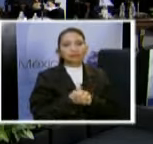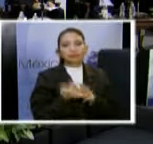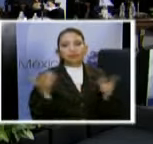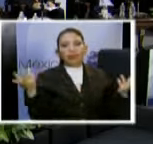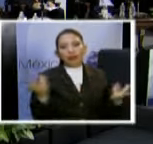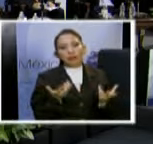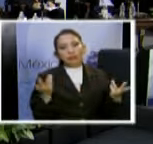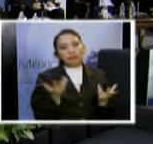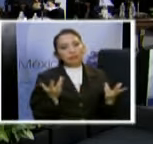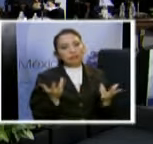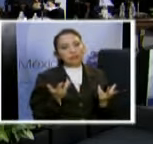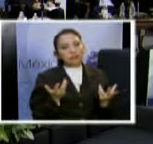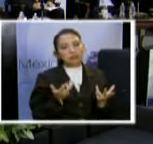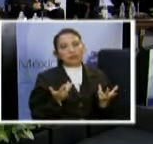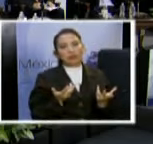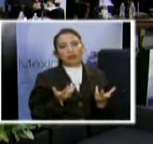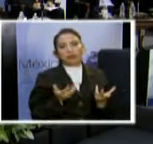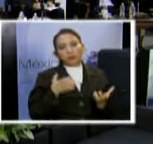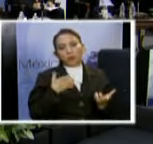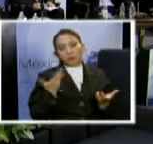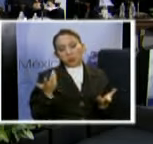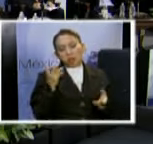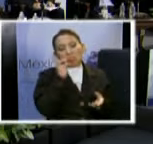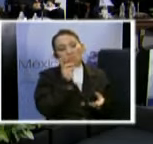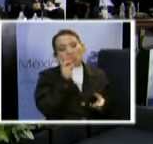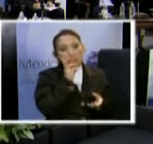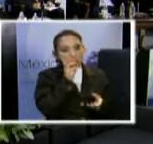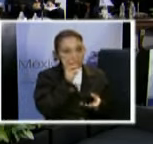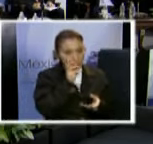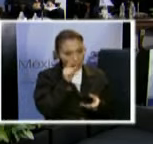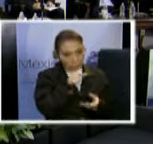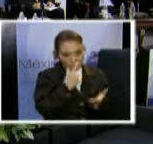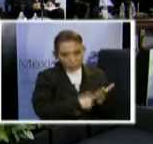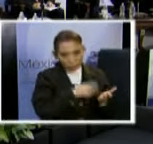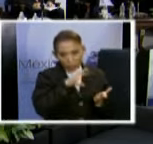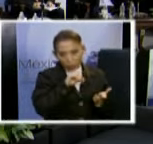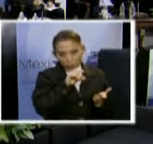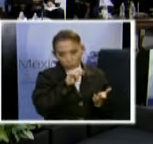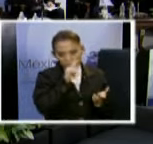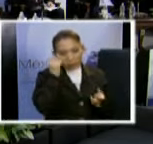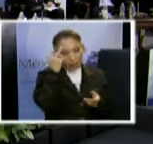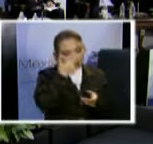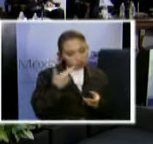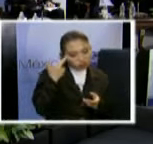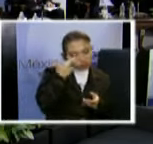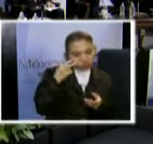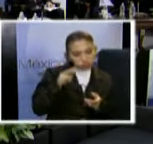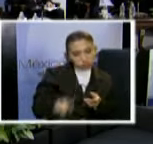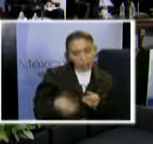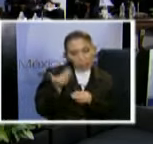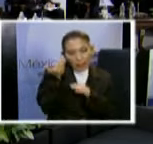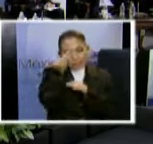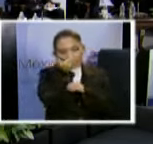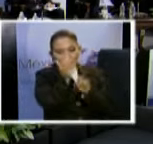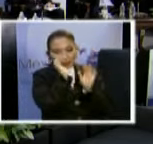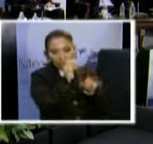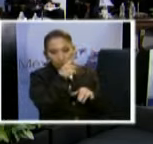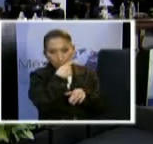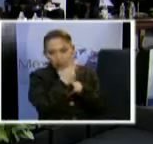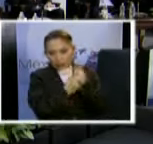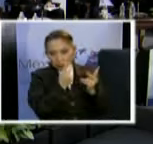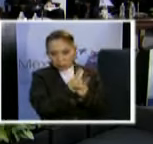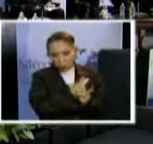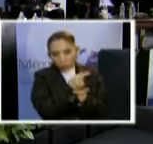Hicimos un ejercicio en el consulado para revisar de las solicitudes de pasaportes